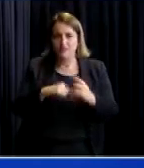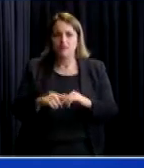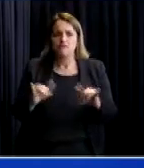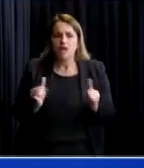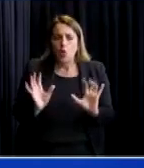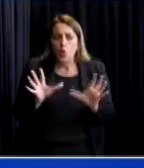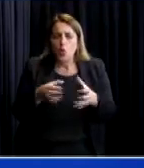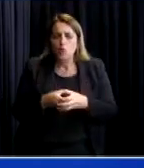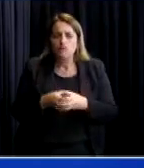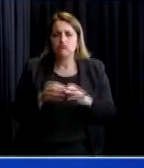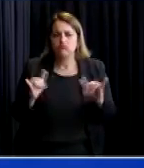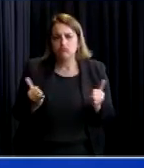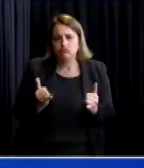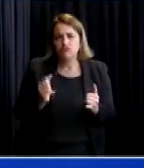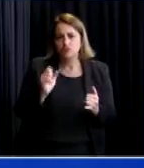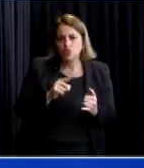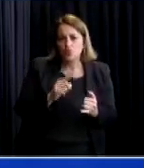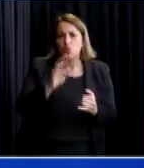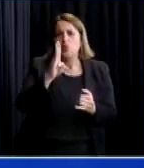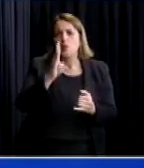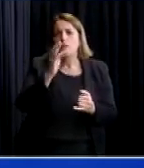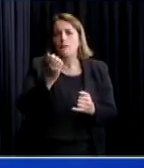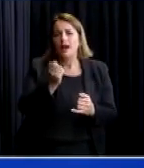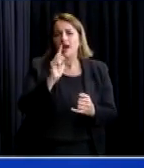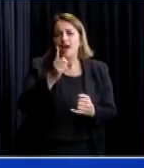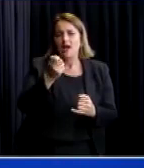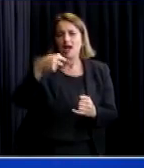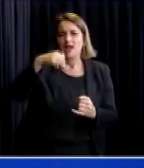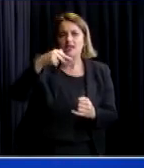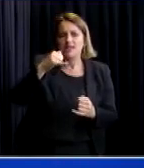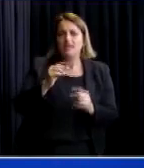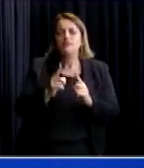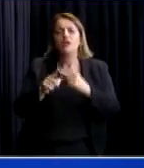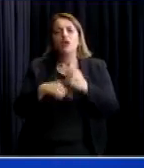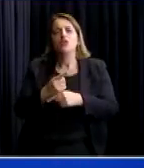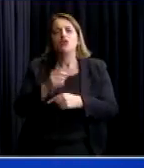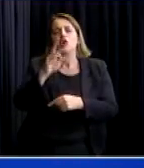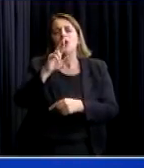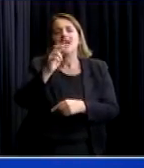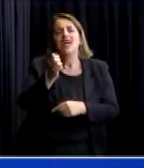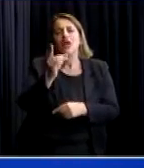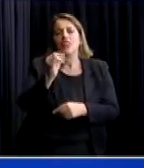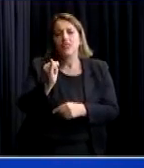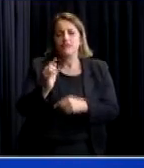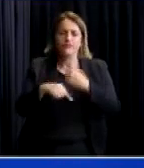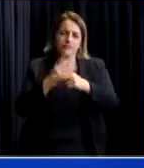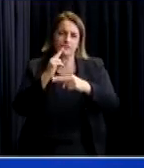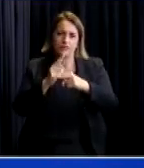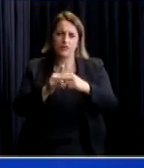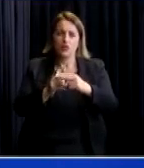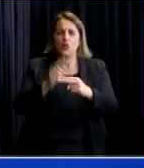por fernando paganini por rafael rally y por enrico en